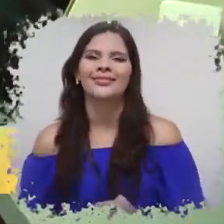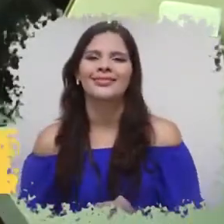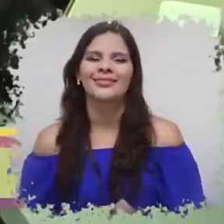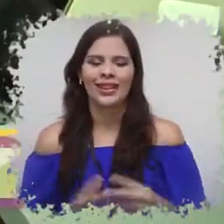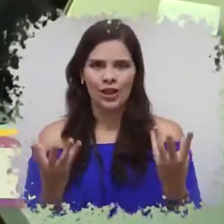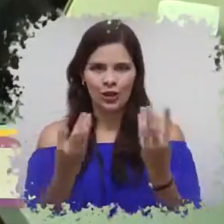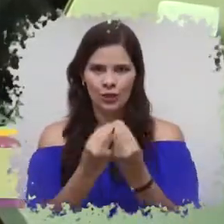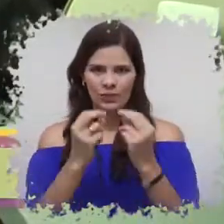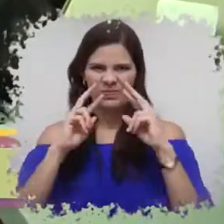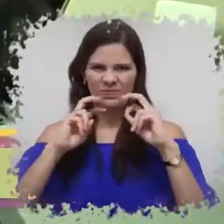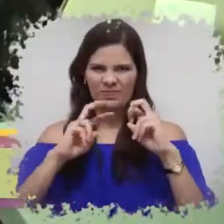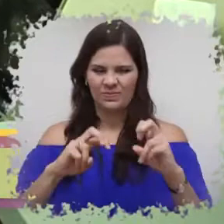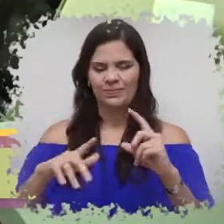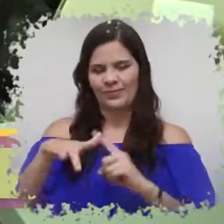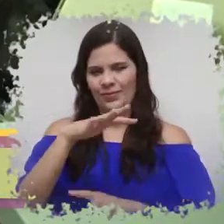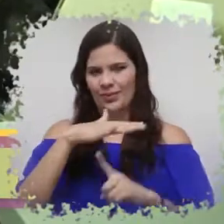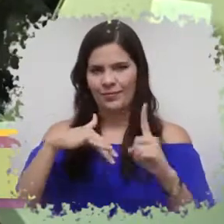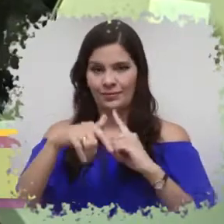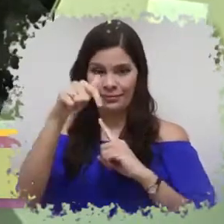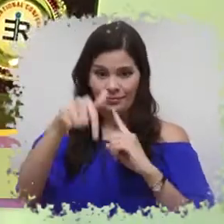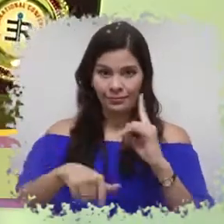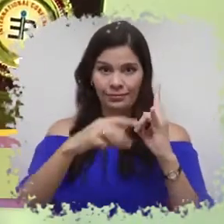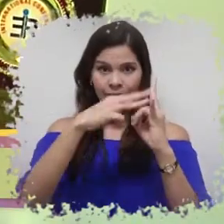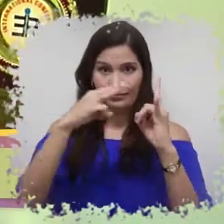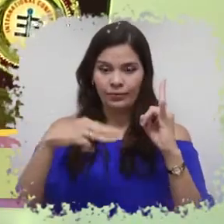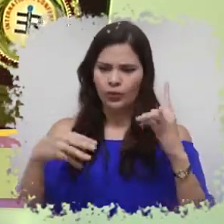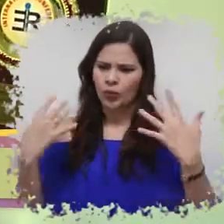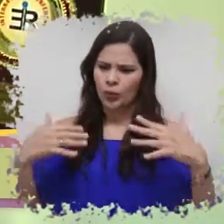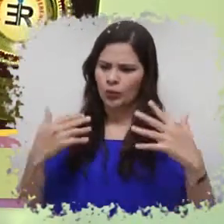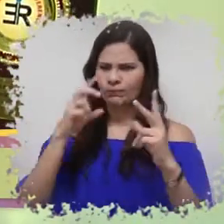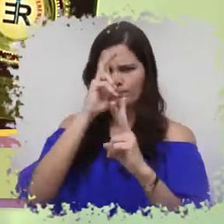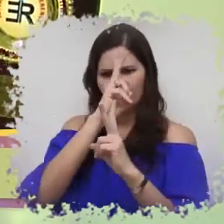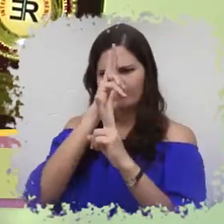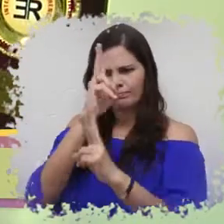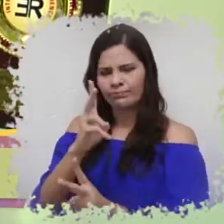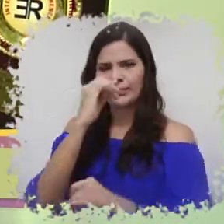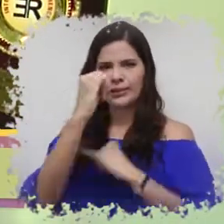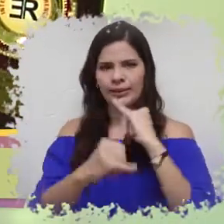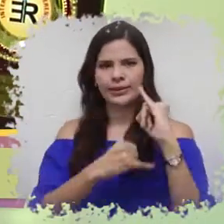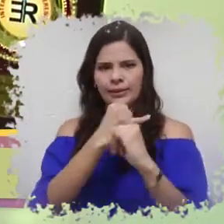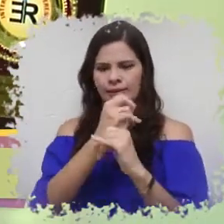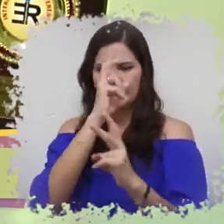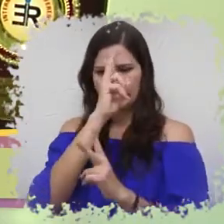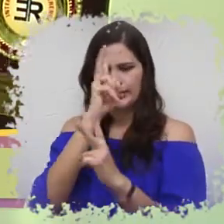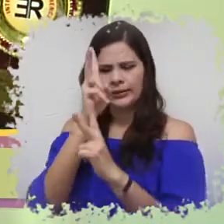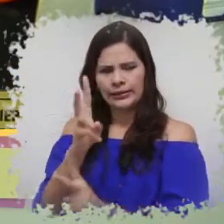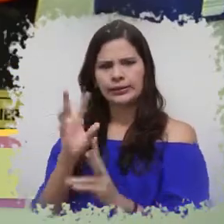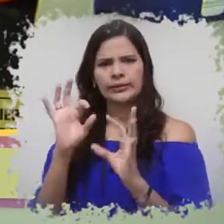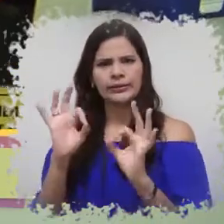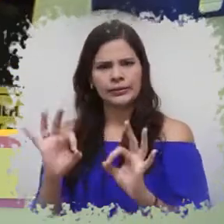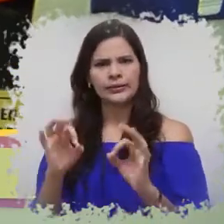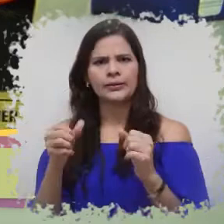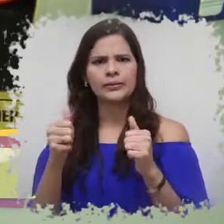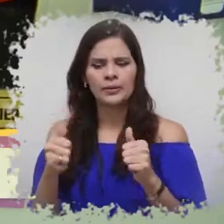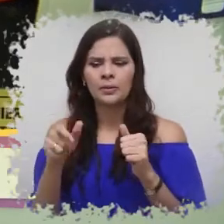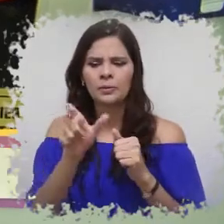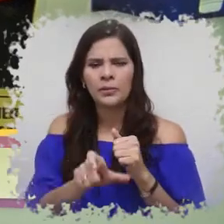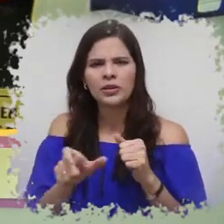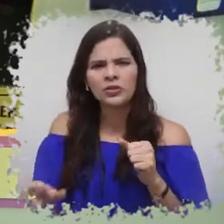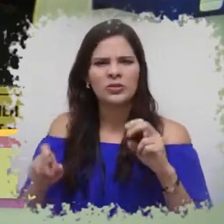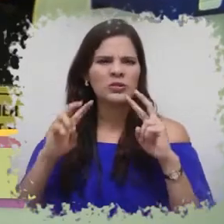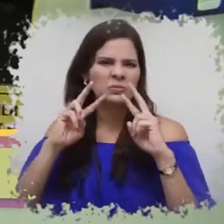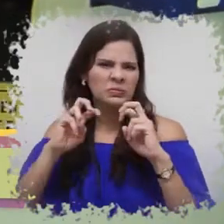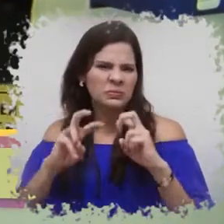A instancias del Grupo de Investigación en Modelación de Sistemas Ambientales, la Universidad del Magdalena recibió un reconocimiento internacional como